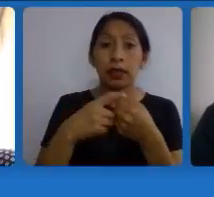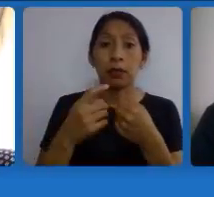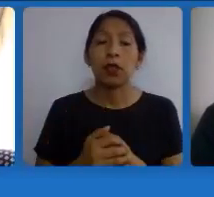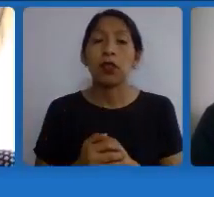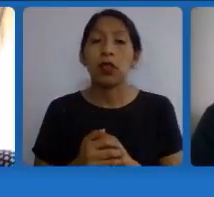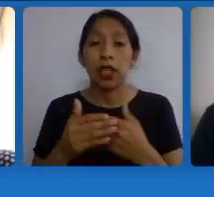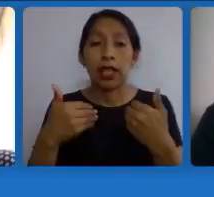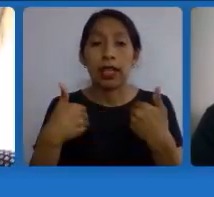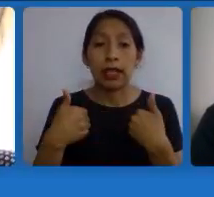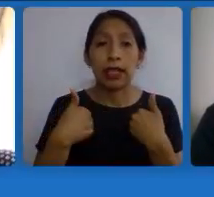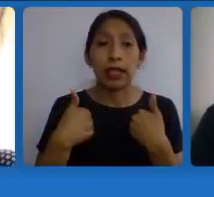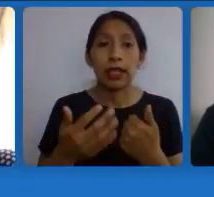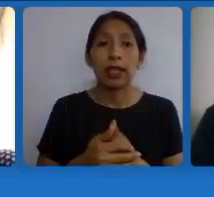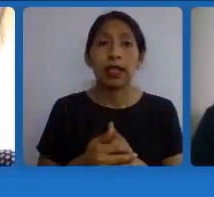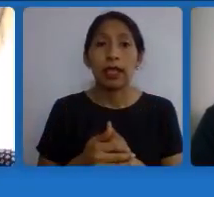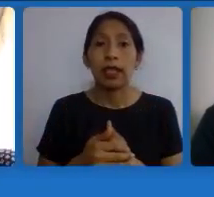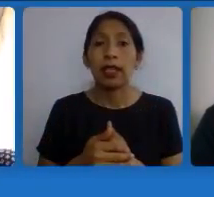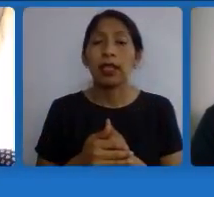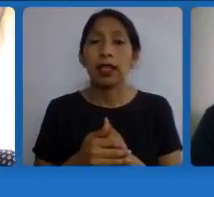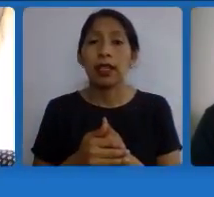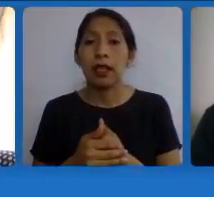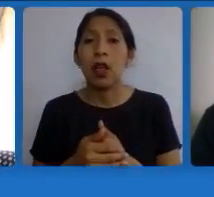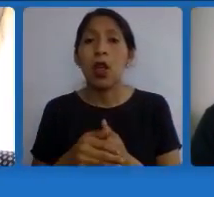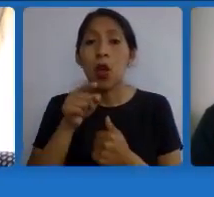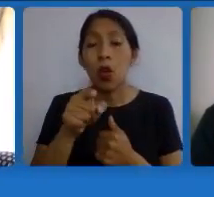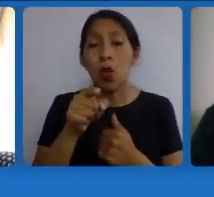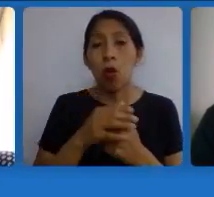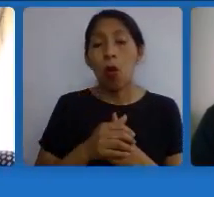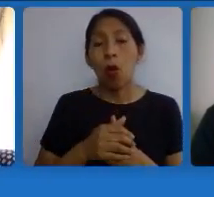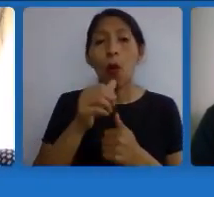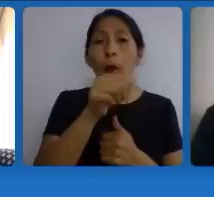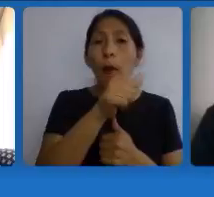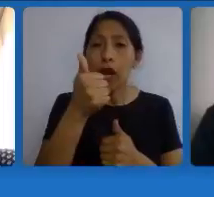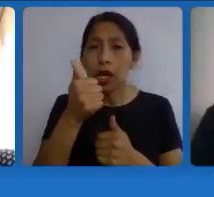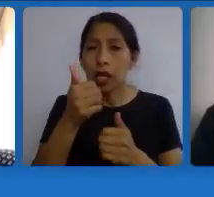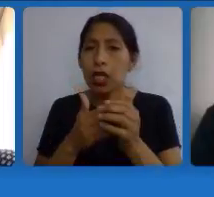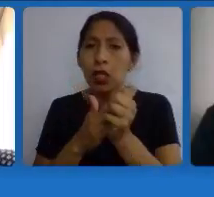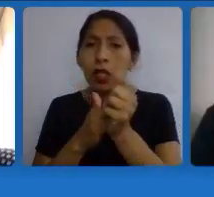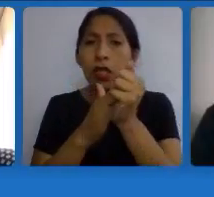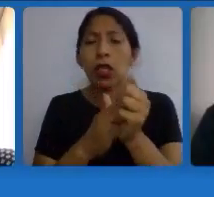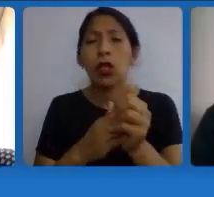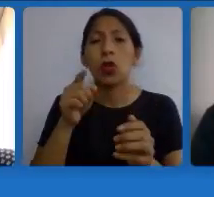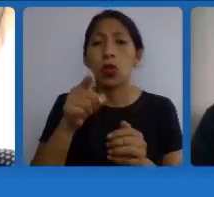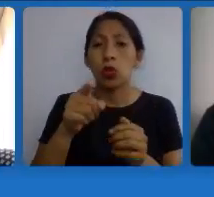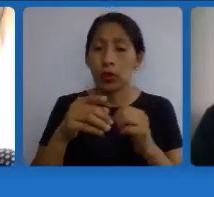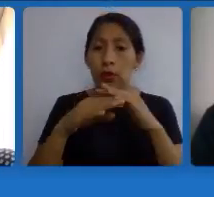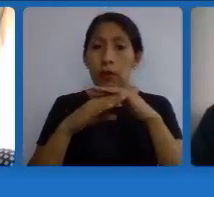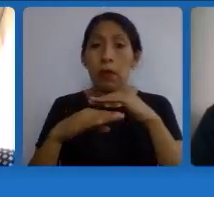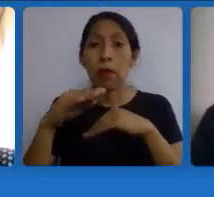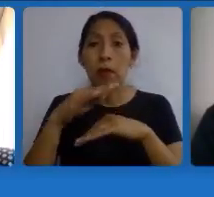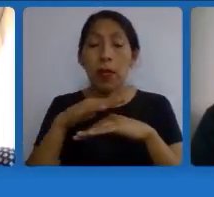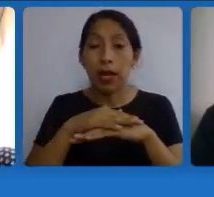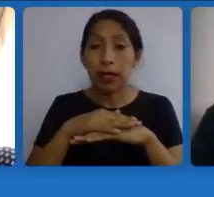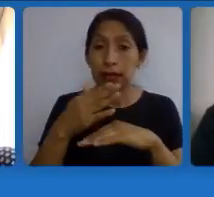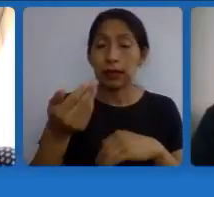poder tener el seguimiento a través de newsletters, a ya una base de datos establecidas,